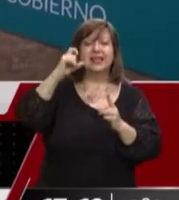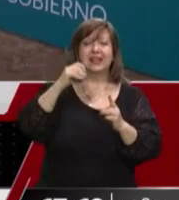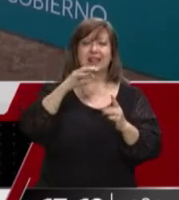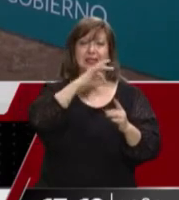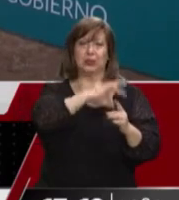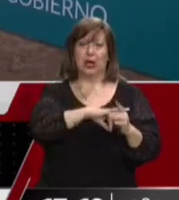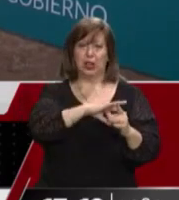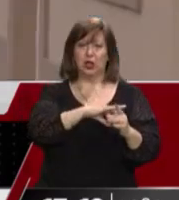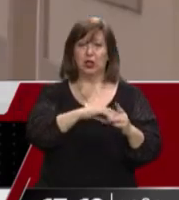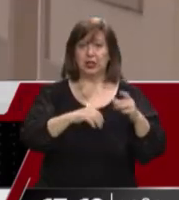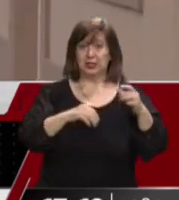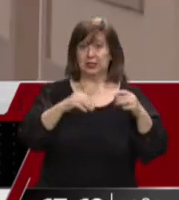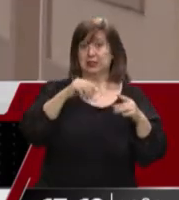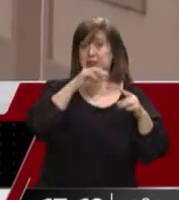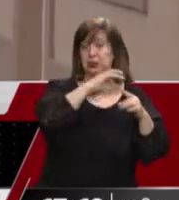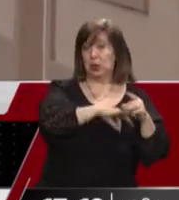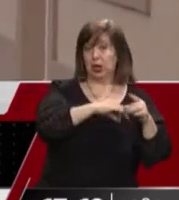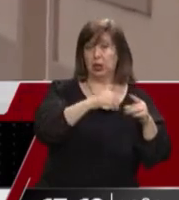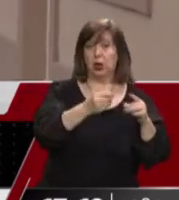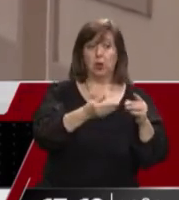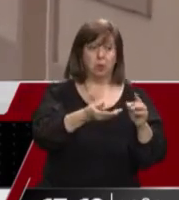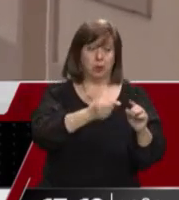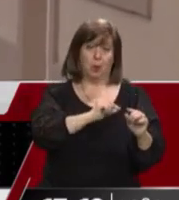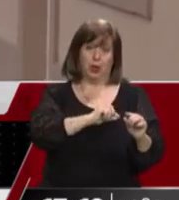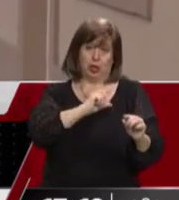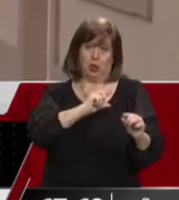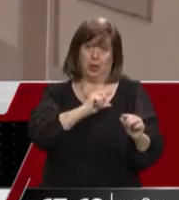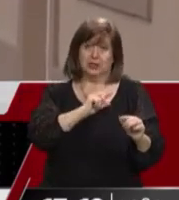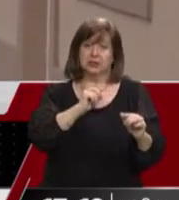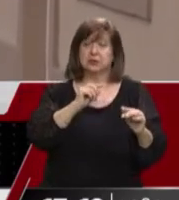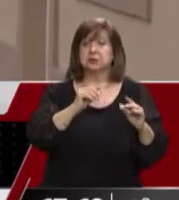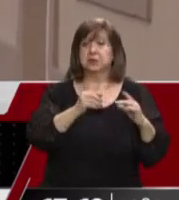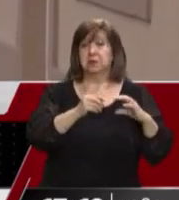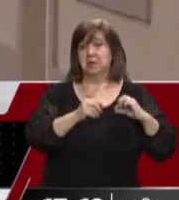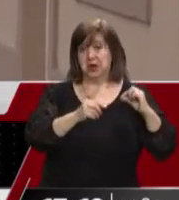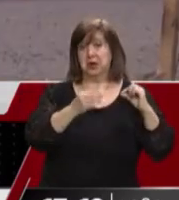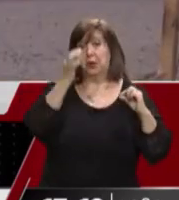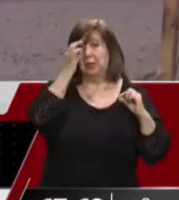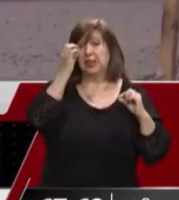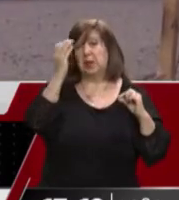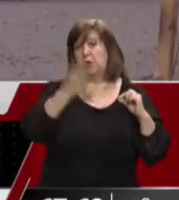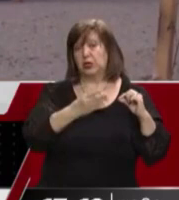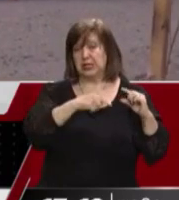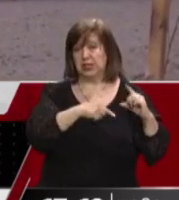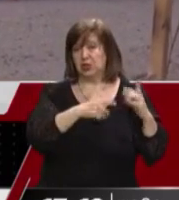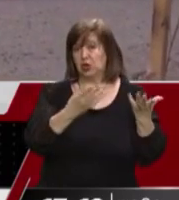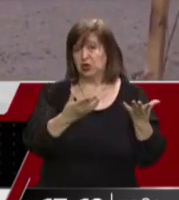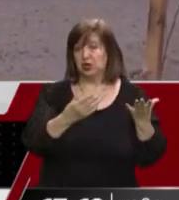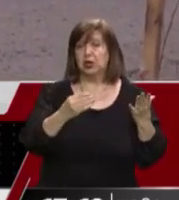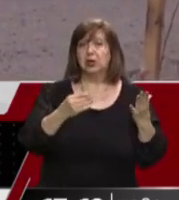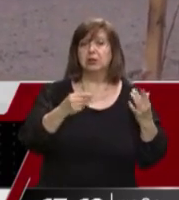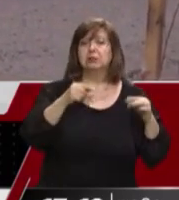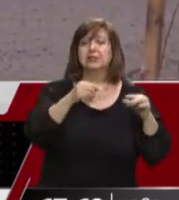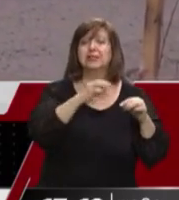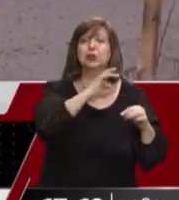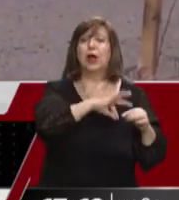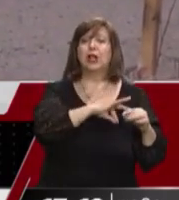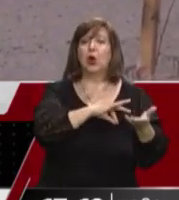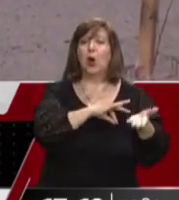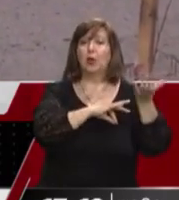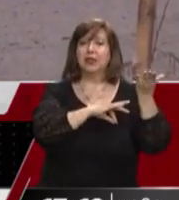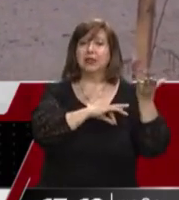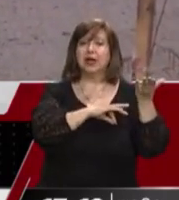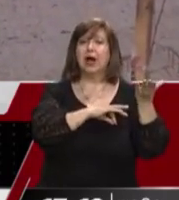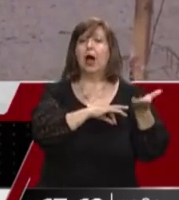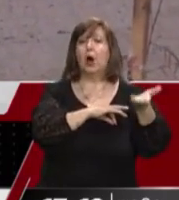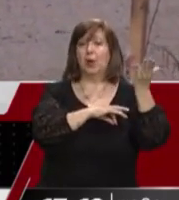salario. Si a la persona varía su salario, va a pagar siempre el 20% de su salario. Creo que es una gran oportunidad, creo que van a haber